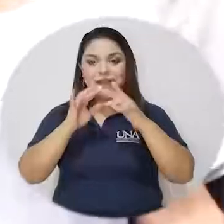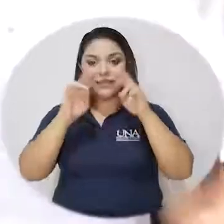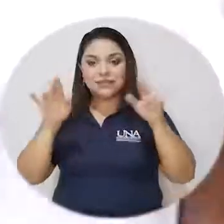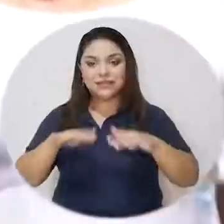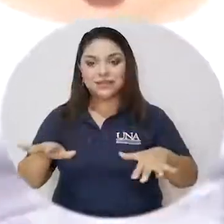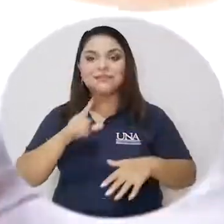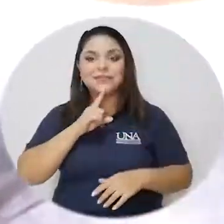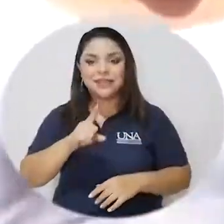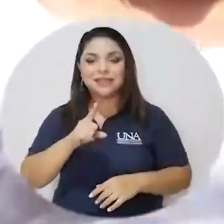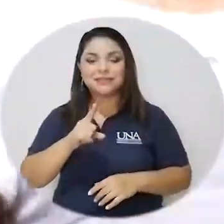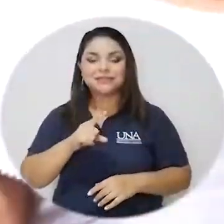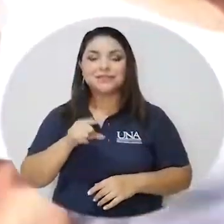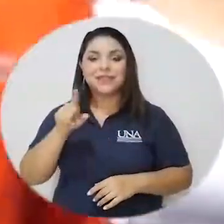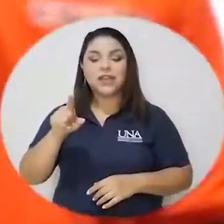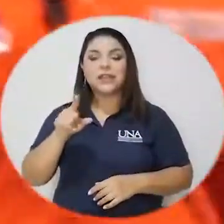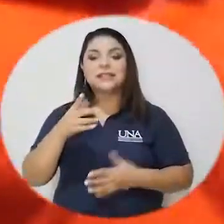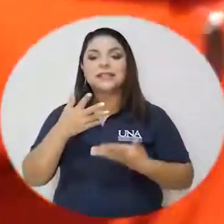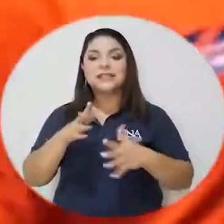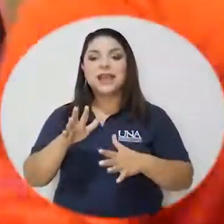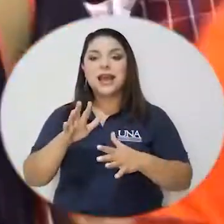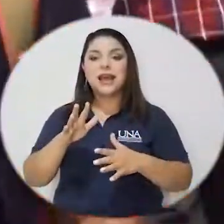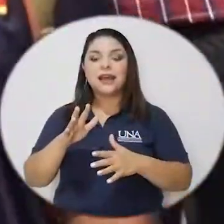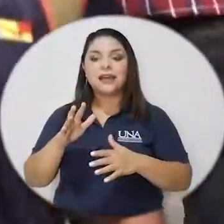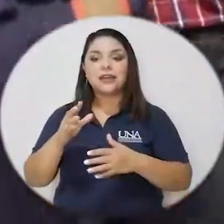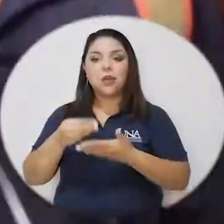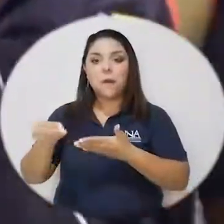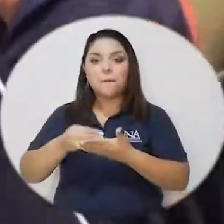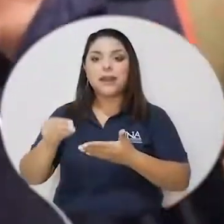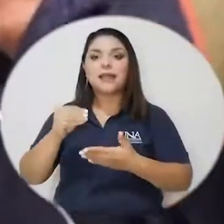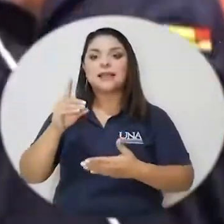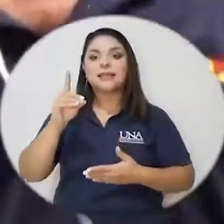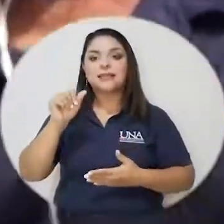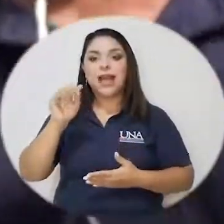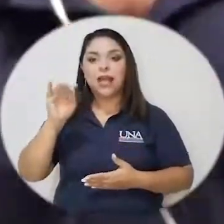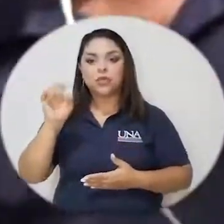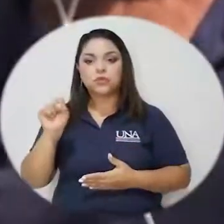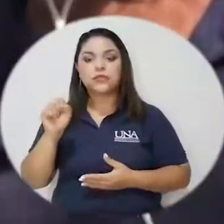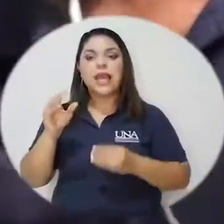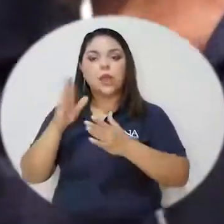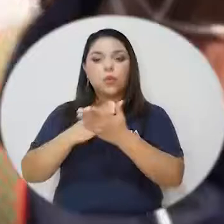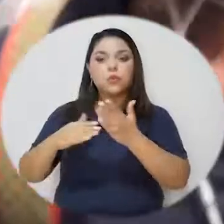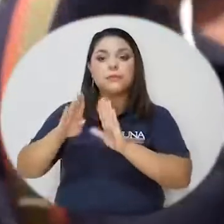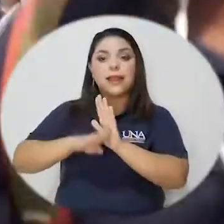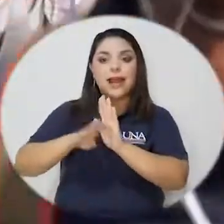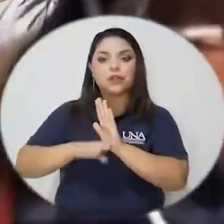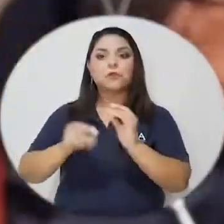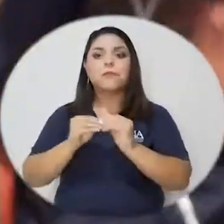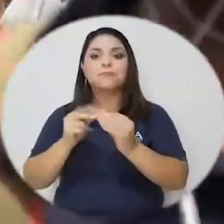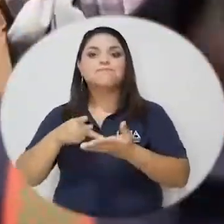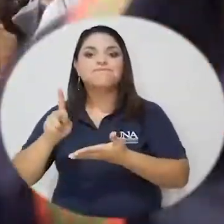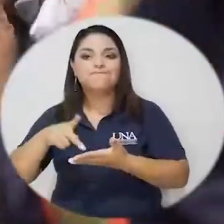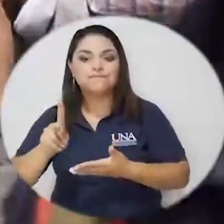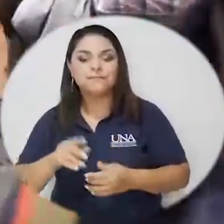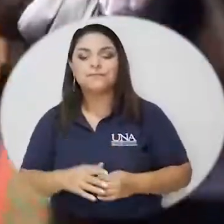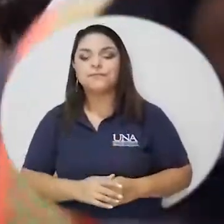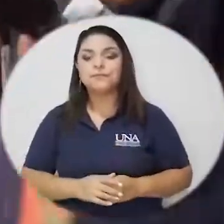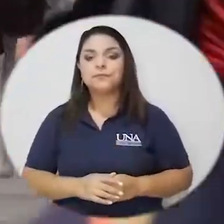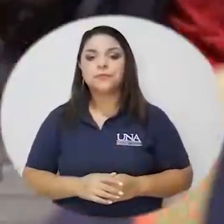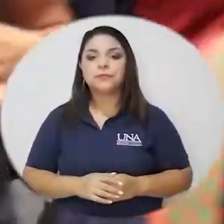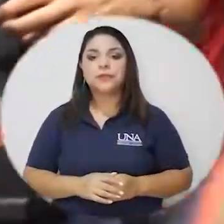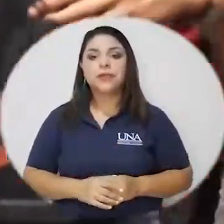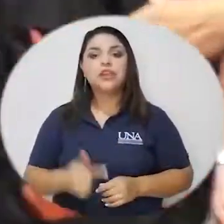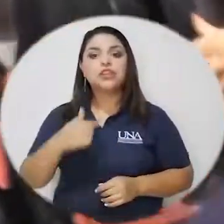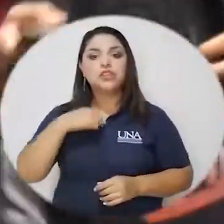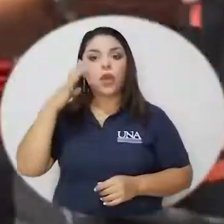de conectividad, ¿cierto?, de consumo de datos, empezaron a aprovechar las ofertas y cambiaron y abarataron algunos costos. Entonces yo pienso que por